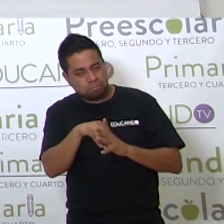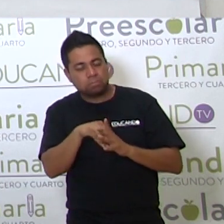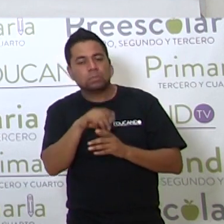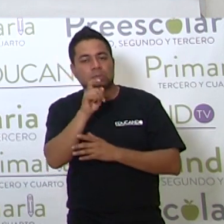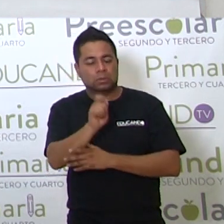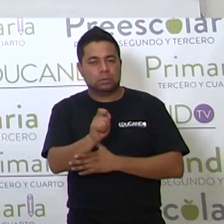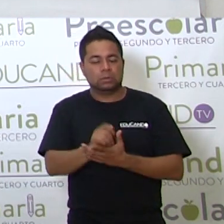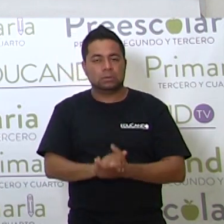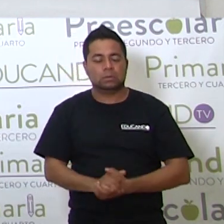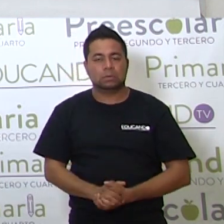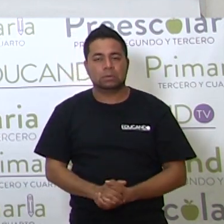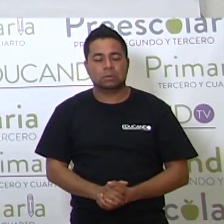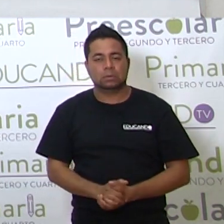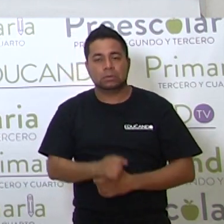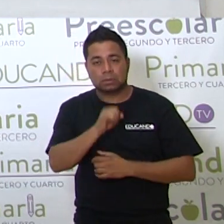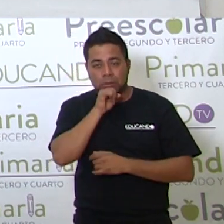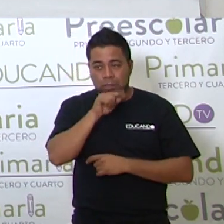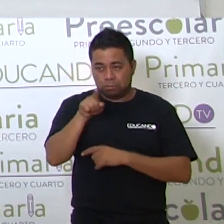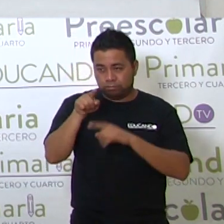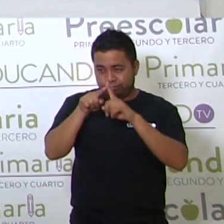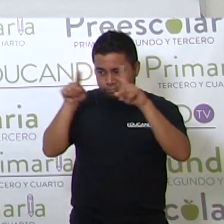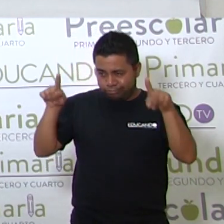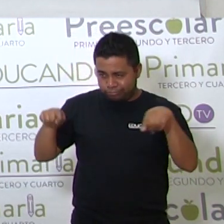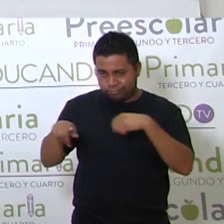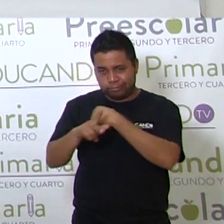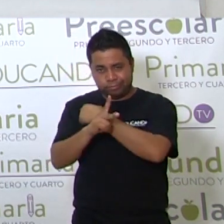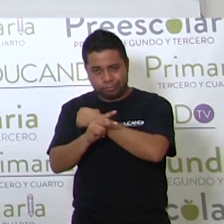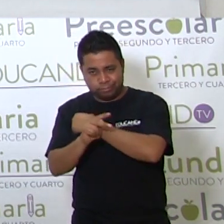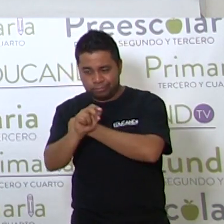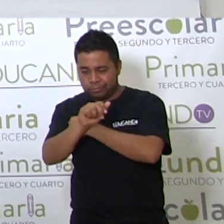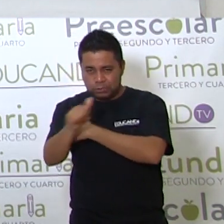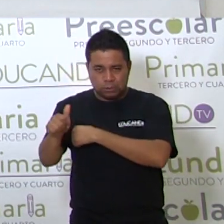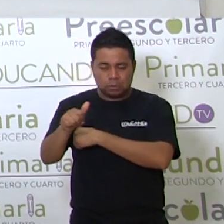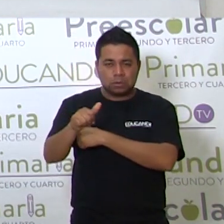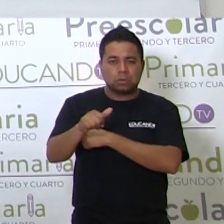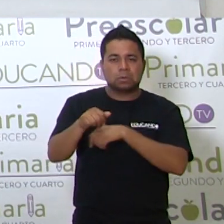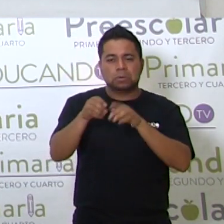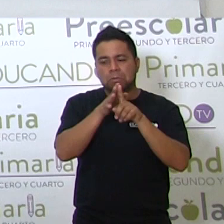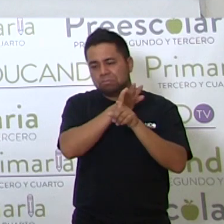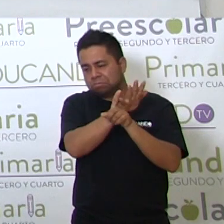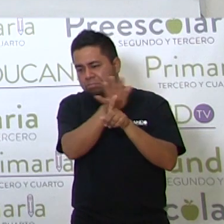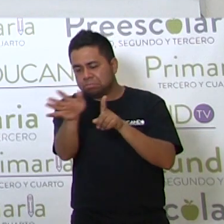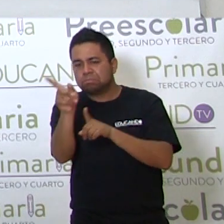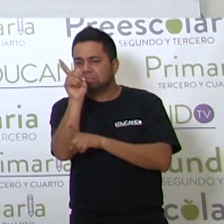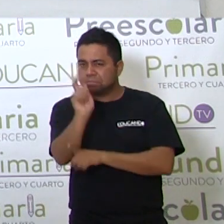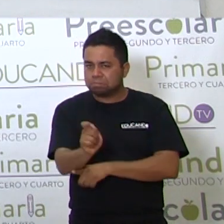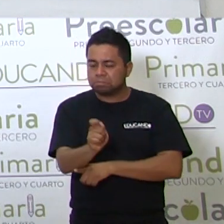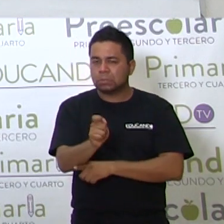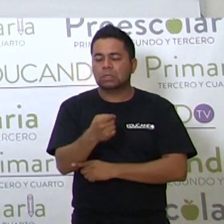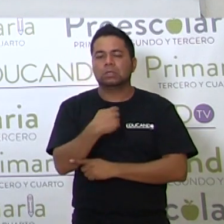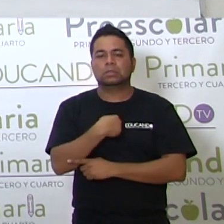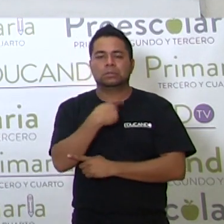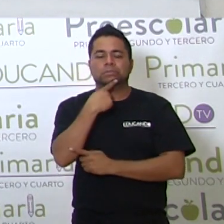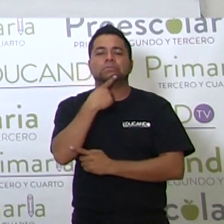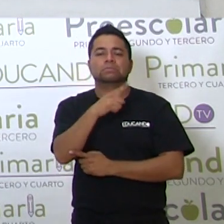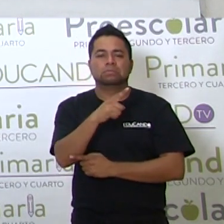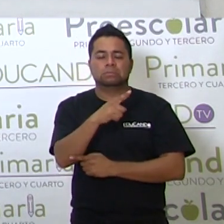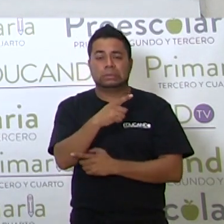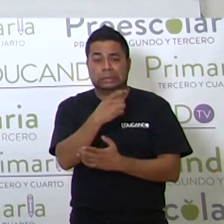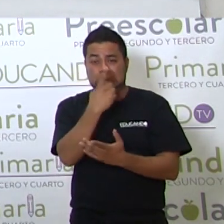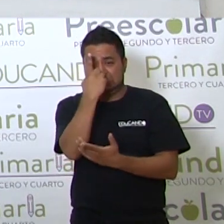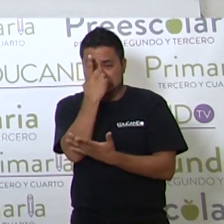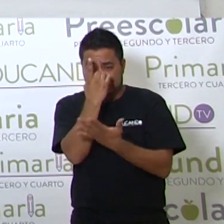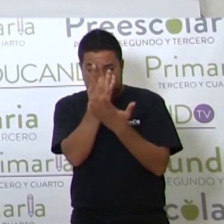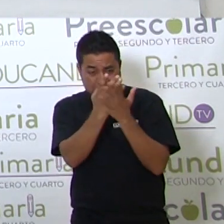vamos también a ver en pantalla otro ejemplo de otro mapa conceptual, porque como yo les decía, no existe una